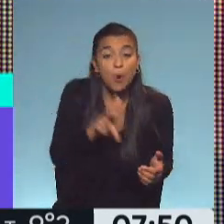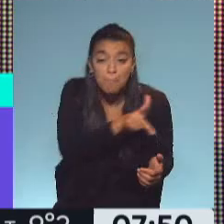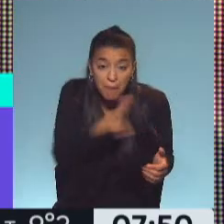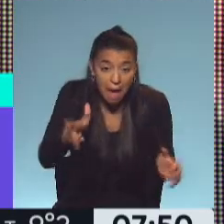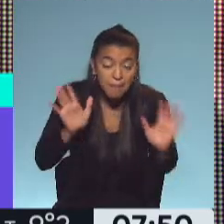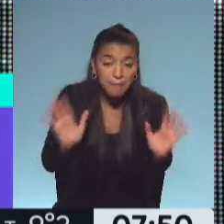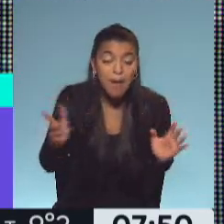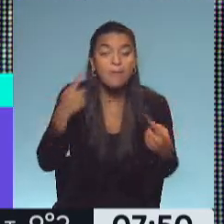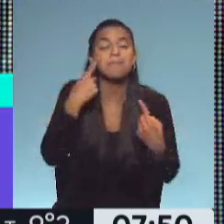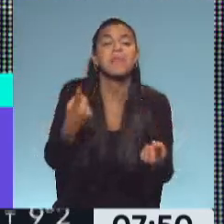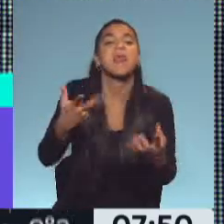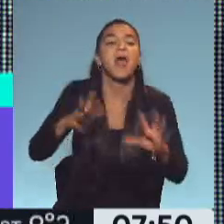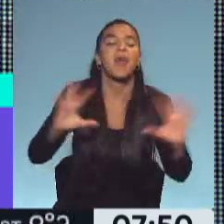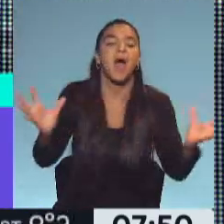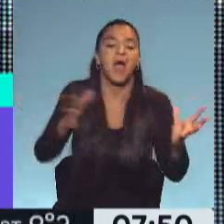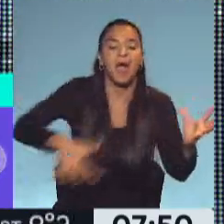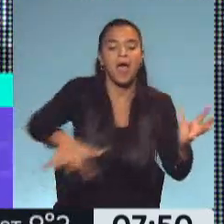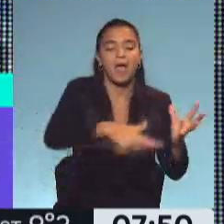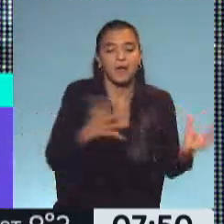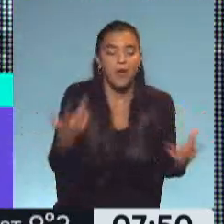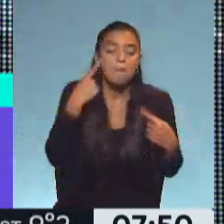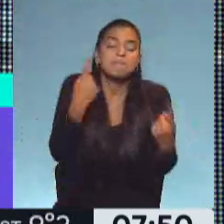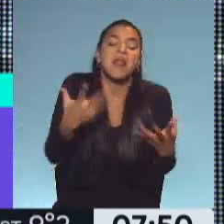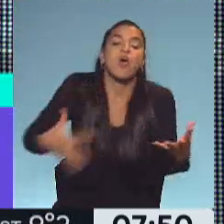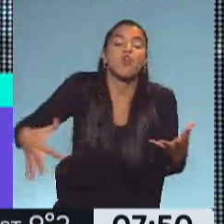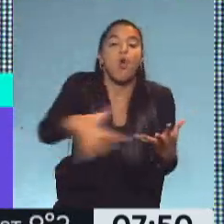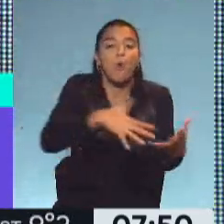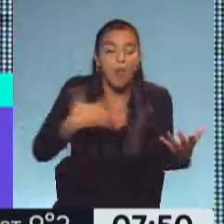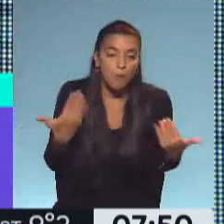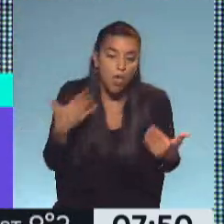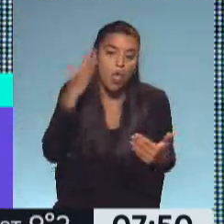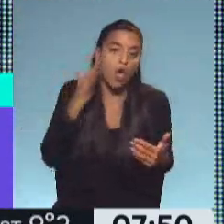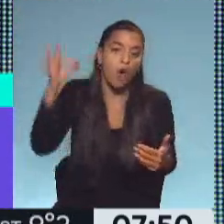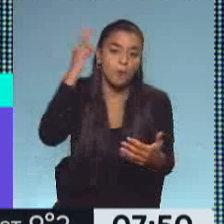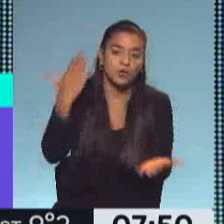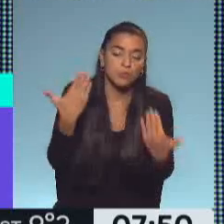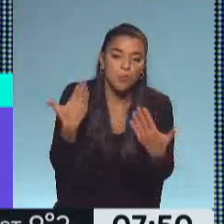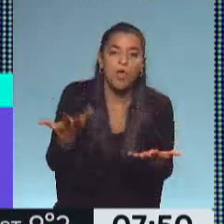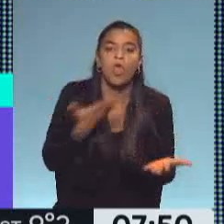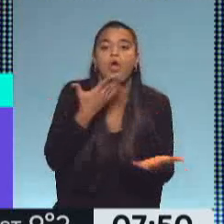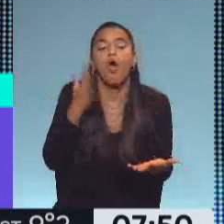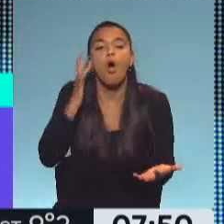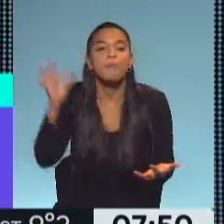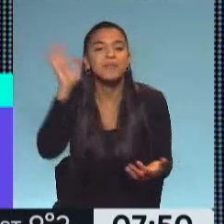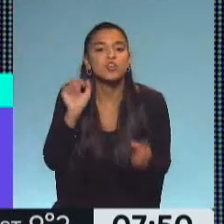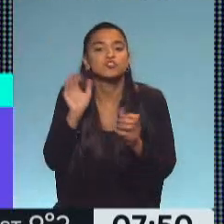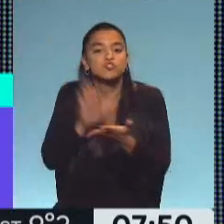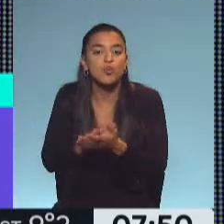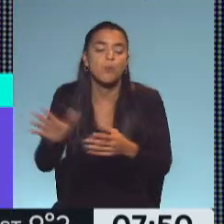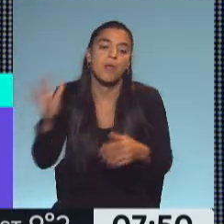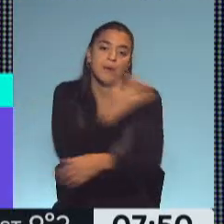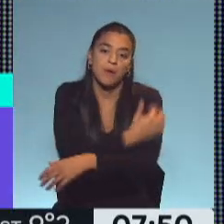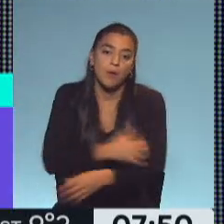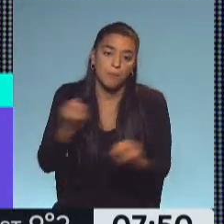una mirada global y en ese sentido, en la mirada global, puede opinar sobre la pobreza en la República Argentina porque es un